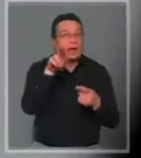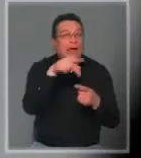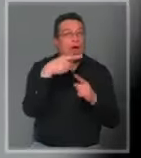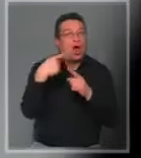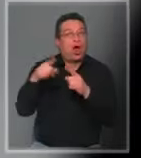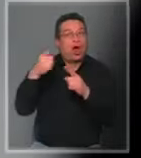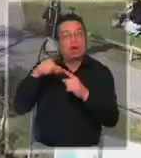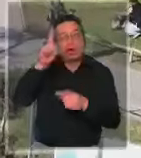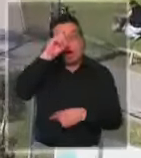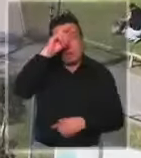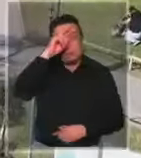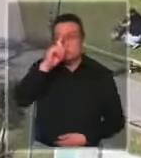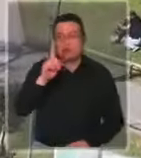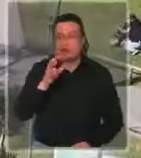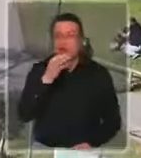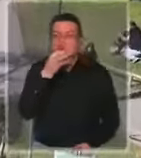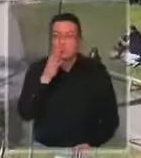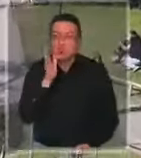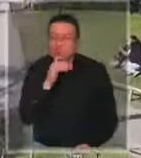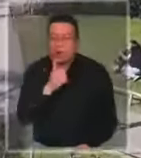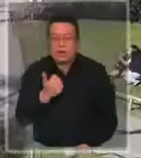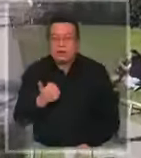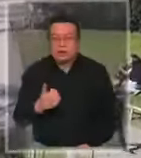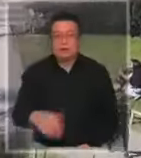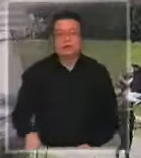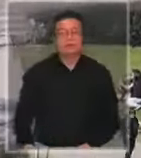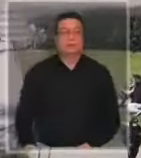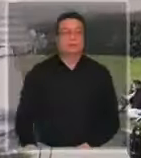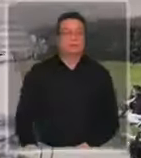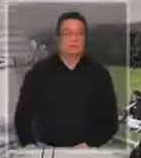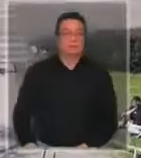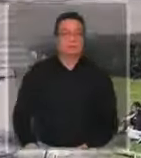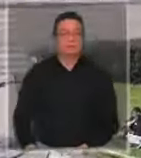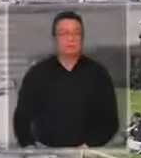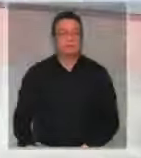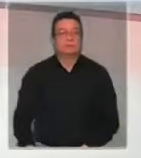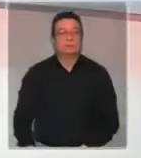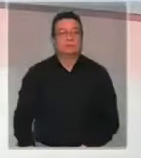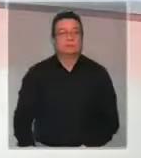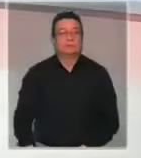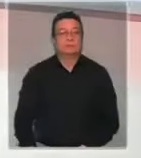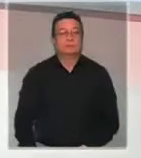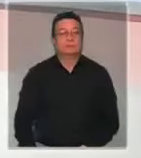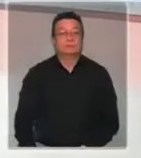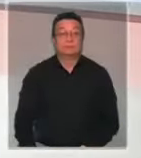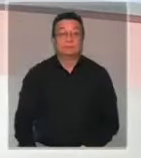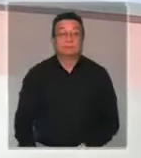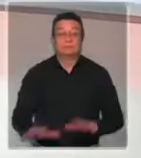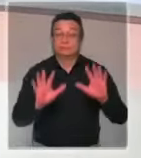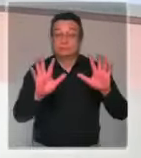otros hospitales del país. Todo será materia de investigación.